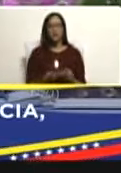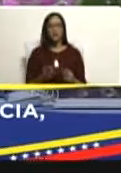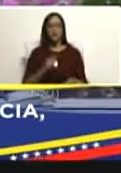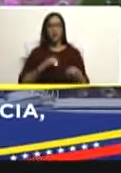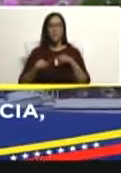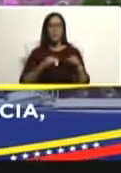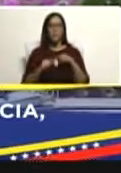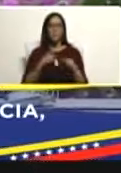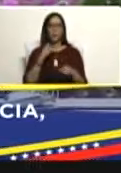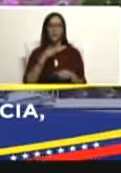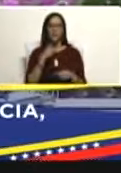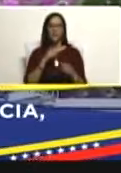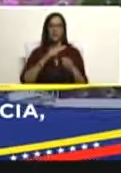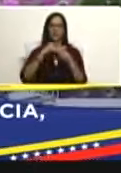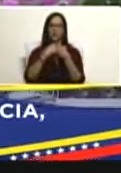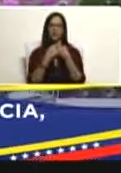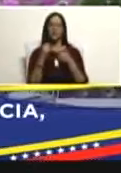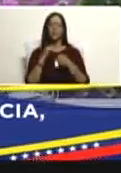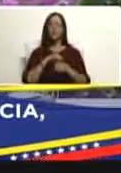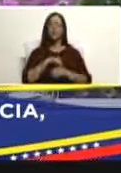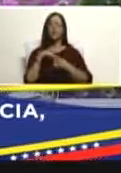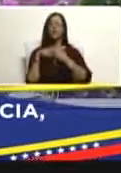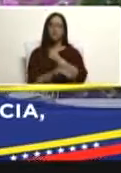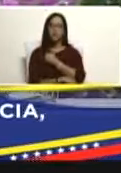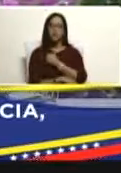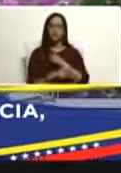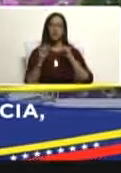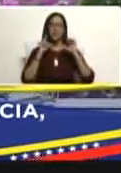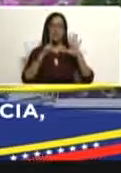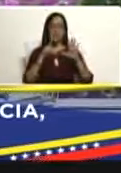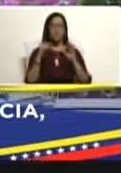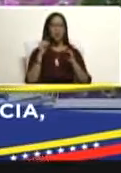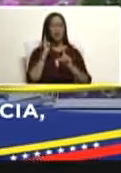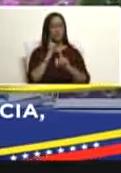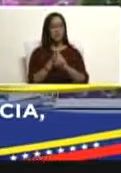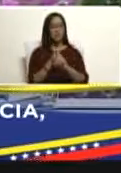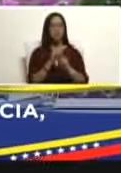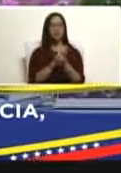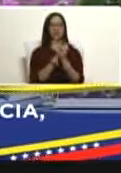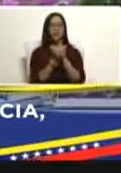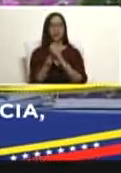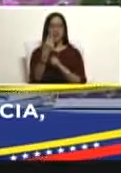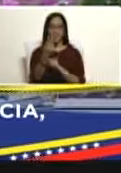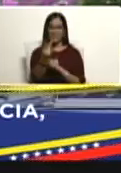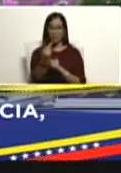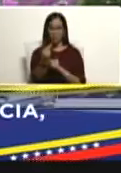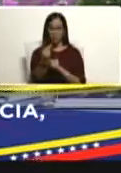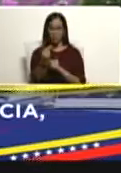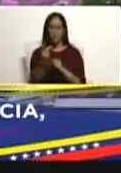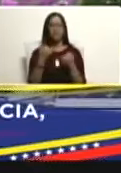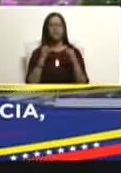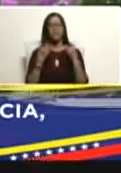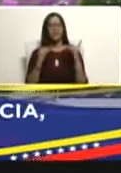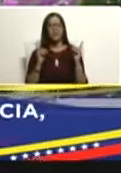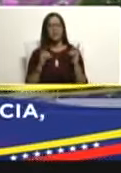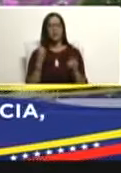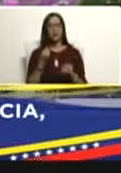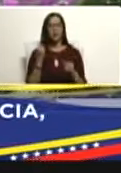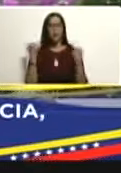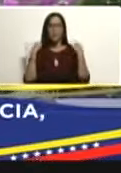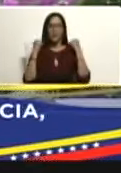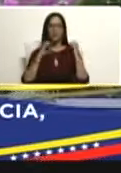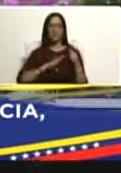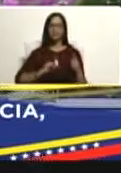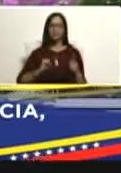articulación profunda. Y usted convocó en esos 7 objetivos de transformación a la segunda transformación de la independencia plena, como un ejercicio de soberanía